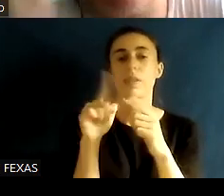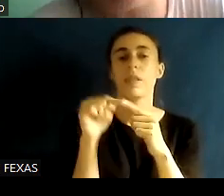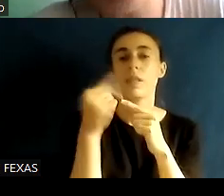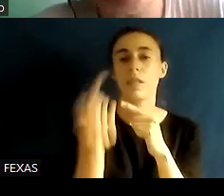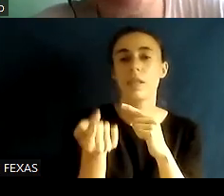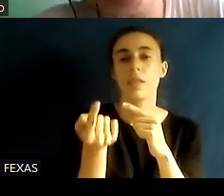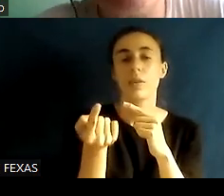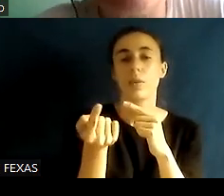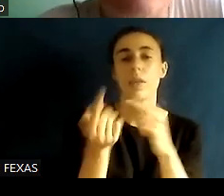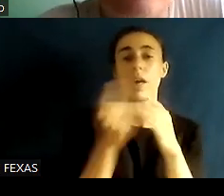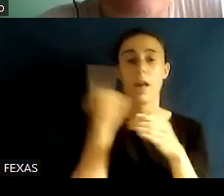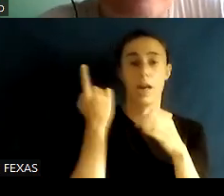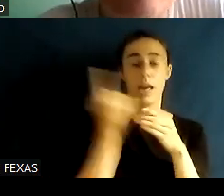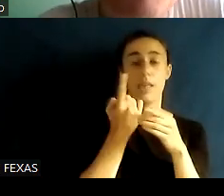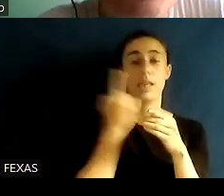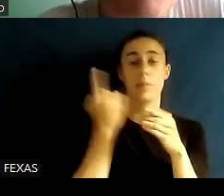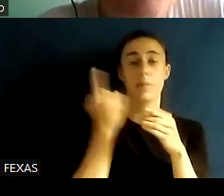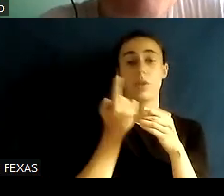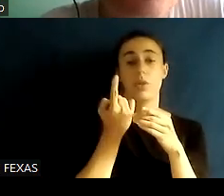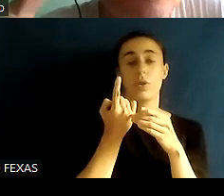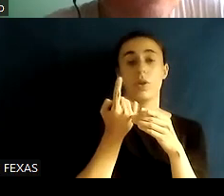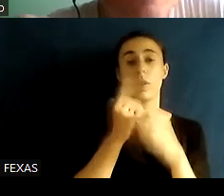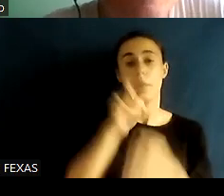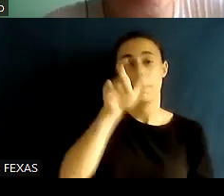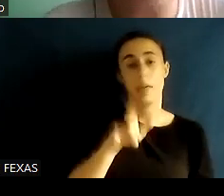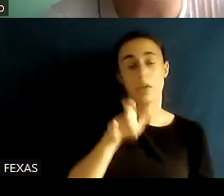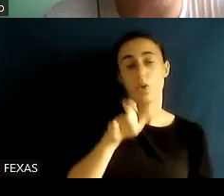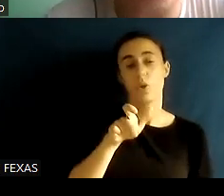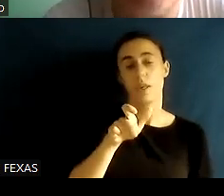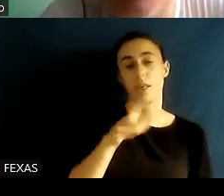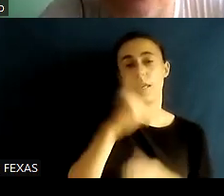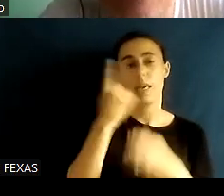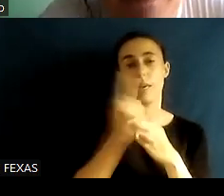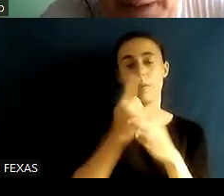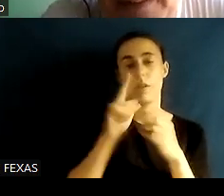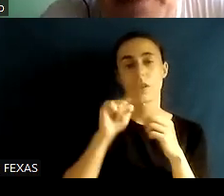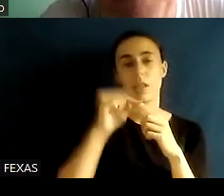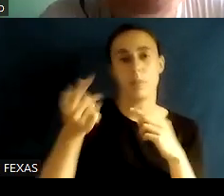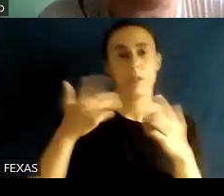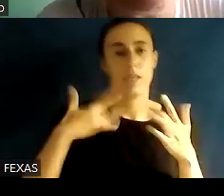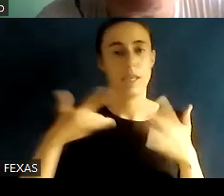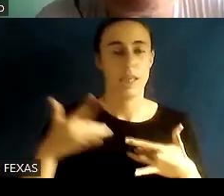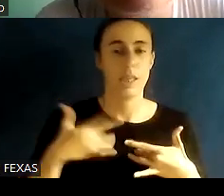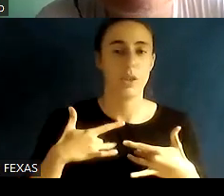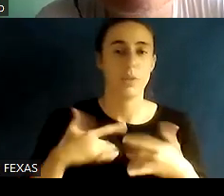un aislamiento, aumentaría el aislamiento de la persona y por lo tanto potenciaría la sintomatología depresiva.